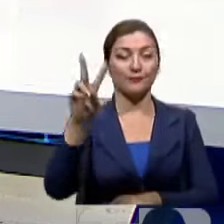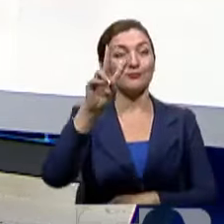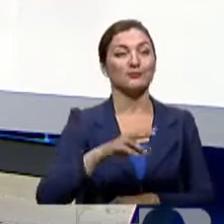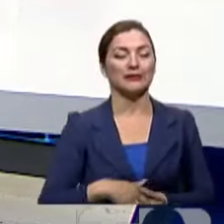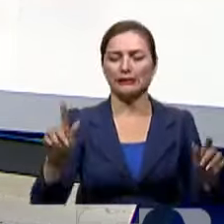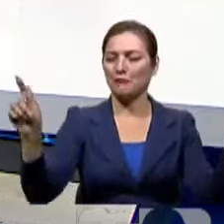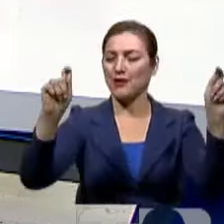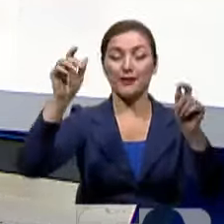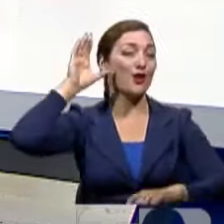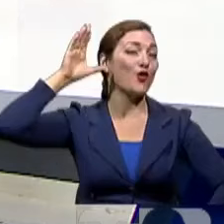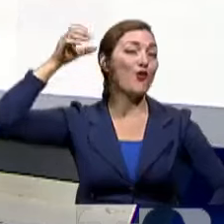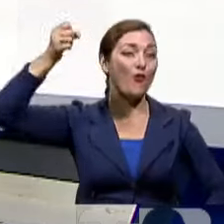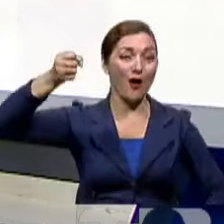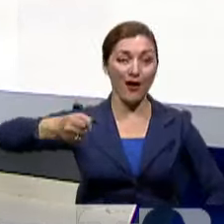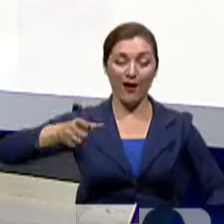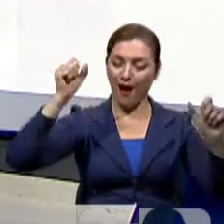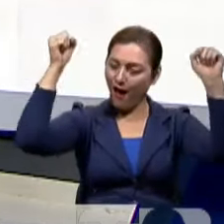hay fiesta en Cuenca.